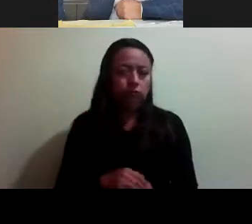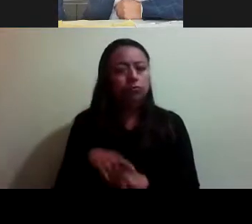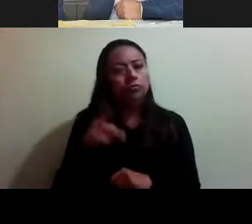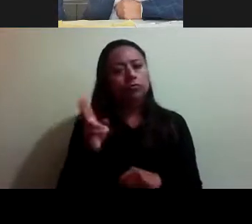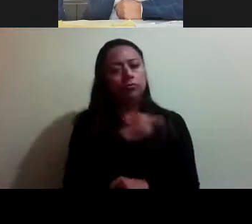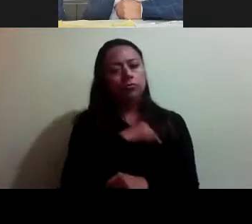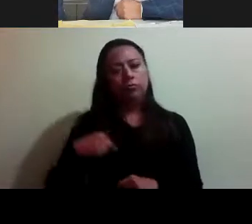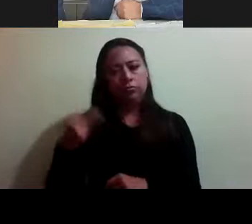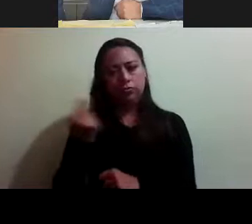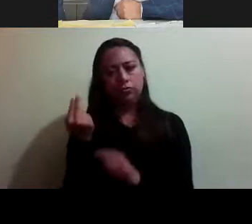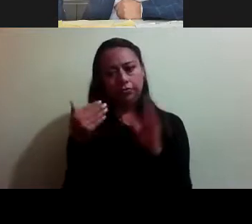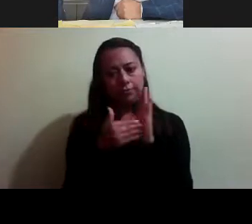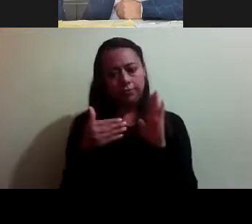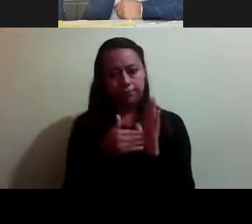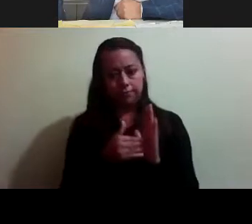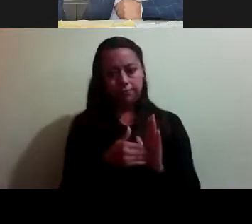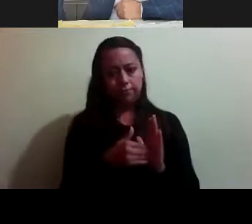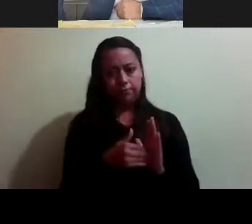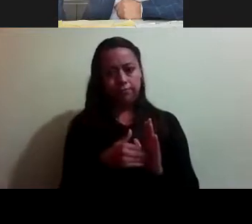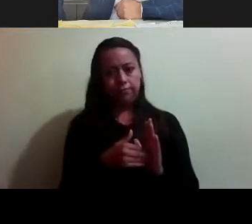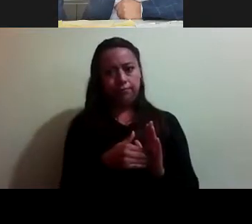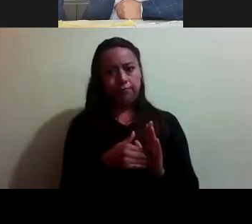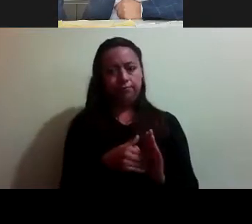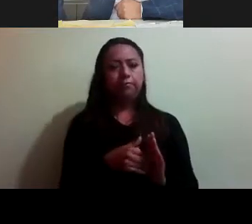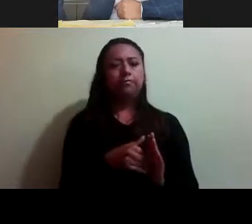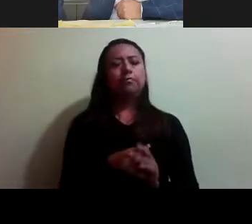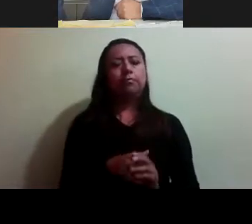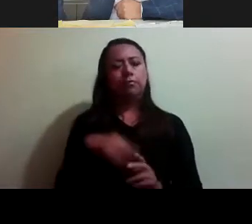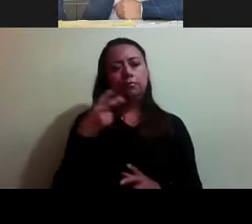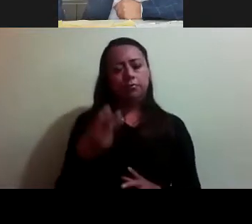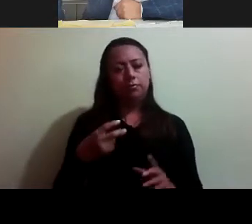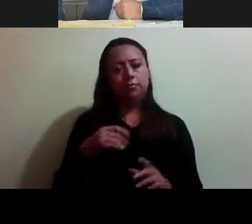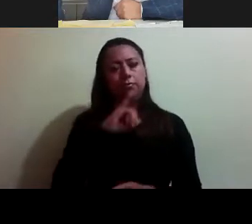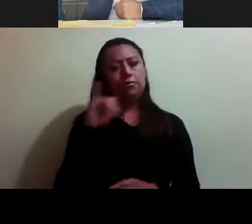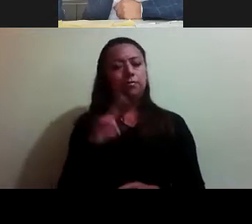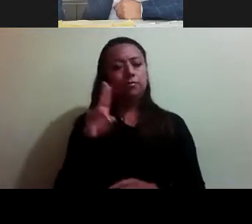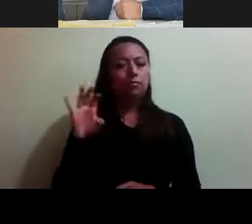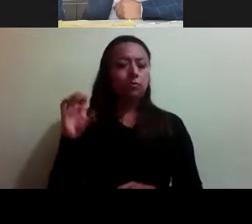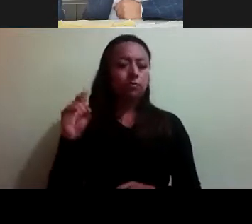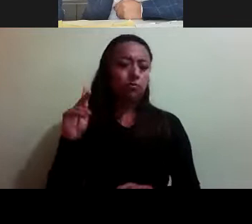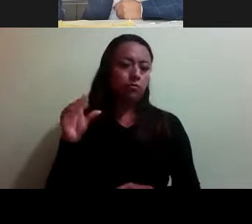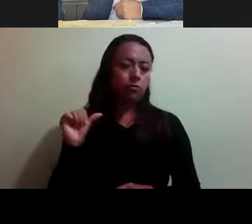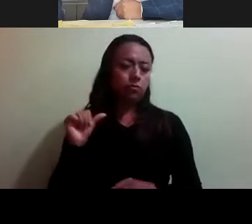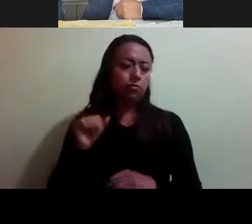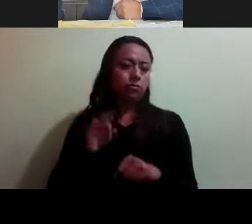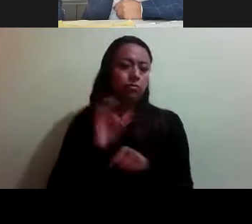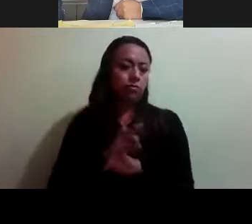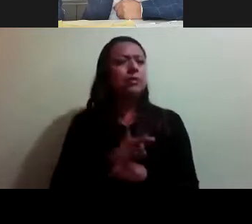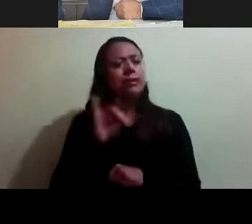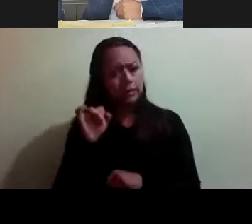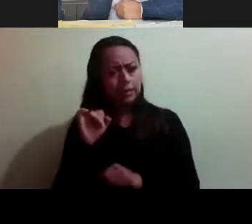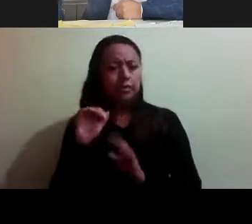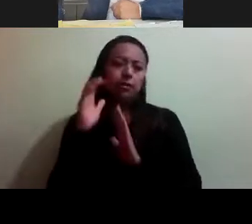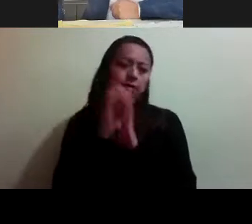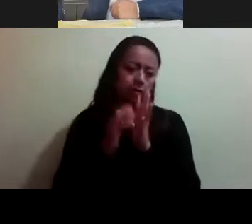ese apoyo y toda la visión que se tiene desde esta Junta de Coordinación en favor, por supuesto, sí de economizar en algunas partidas